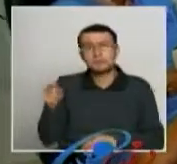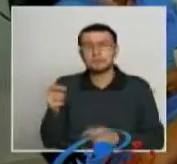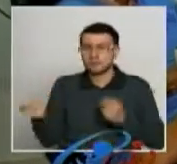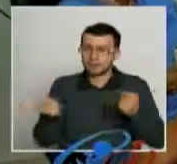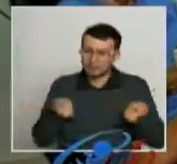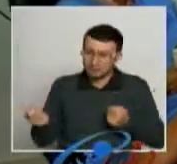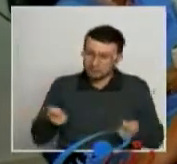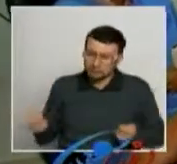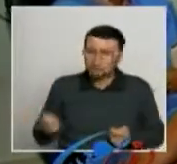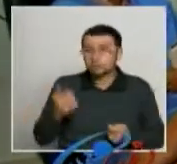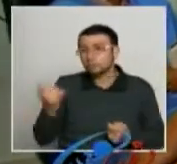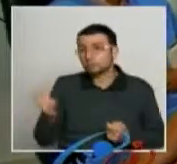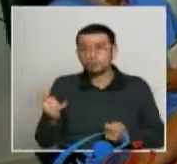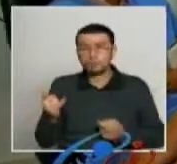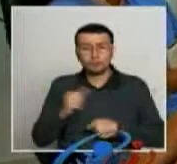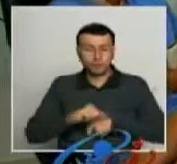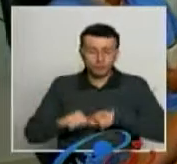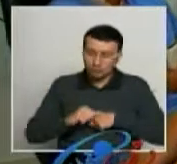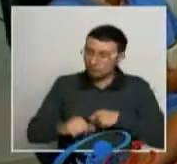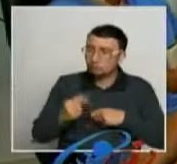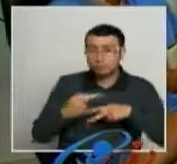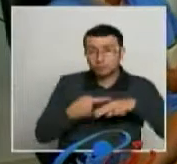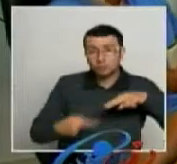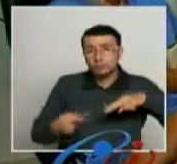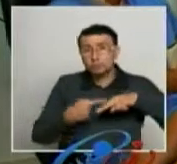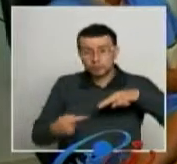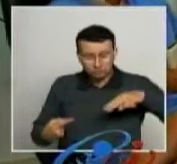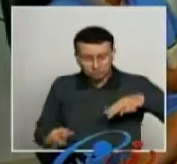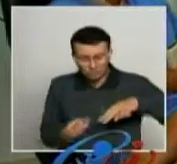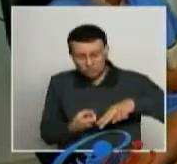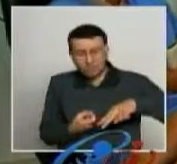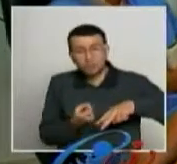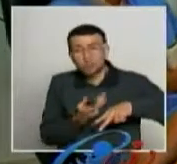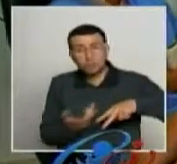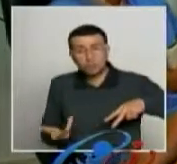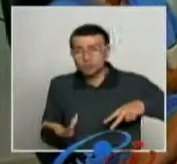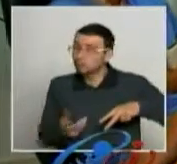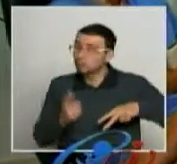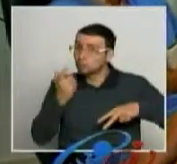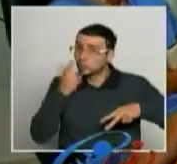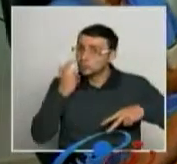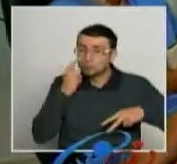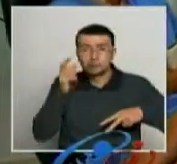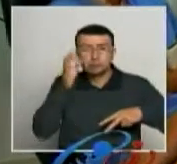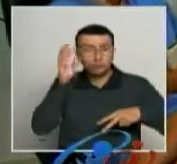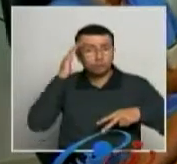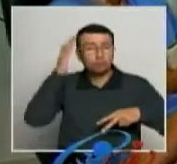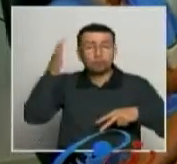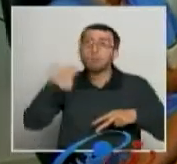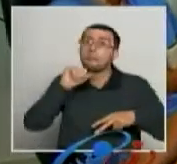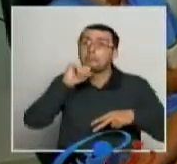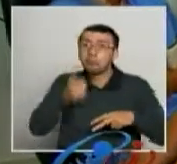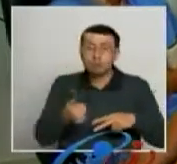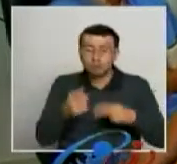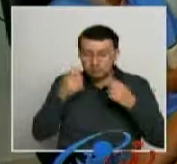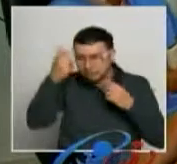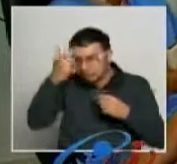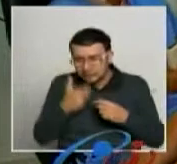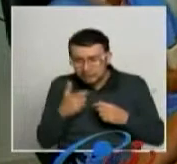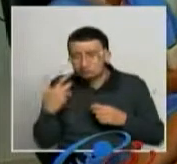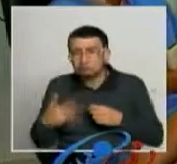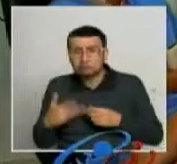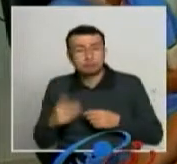tratamientos estéticos en sus piernas, inyectándose en cualquier parte de sus venas y terminan con complicaciones serias porque no hubo un